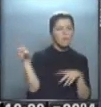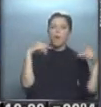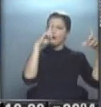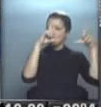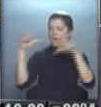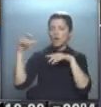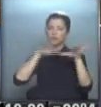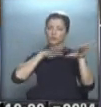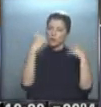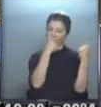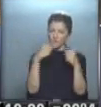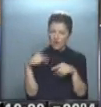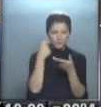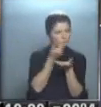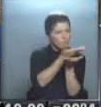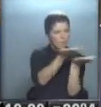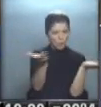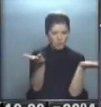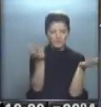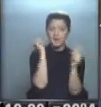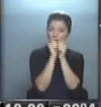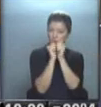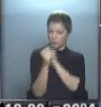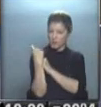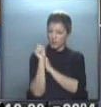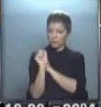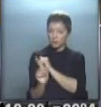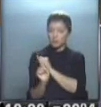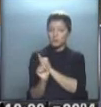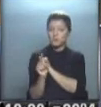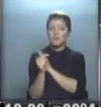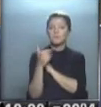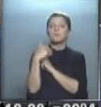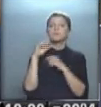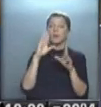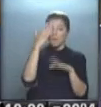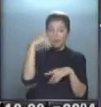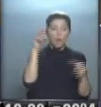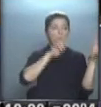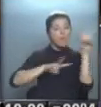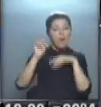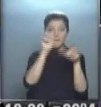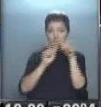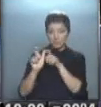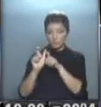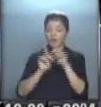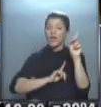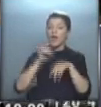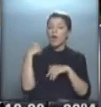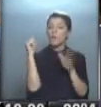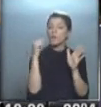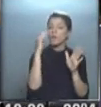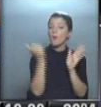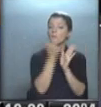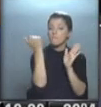con momentos que ilustran parte de la lucha que ellas hicieron, con esta búsqueda enorme y algunos hitos que han significado en la historia, como el